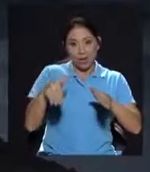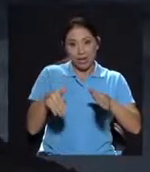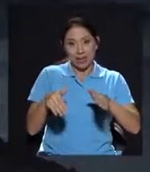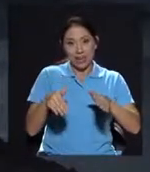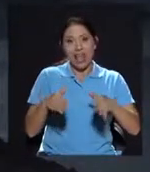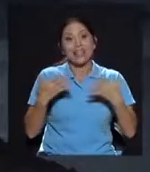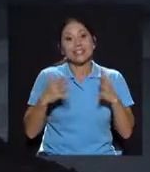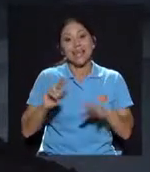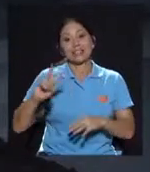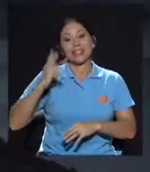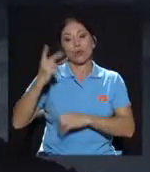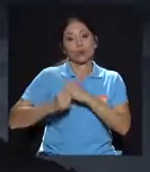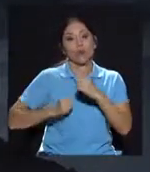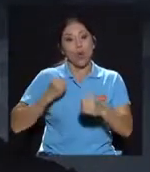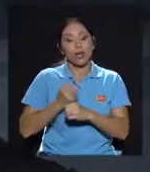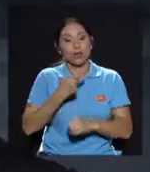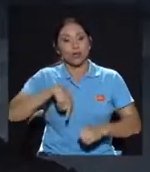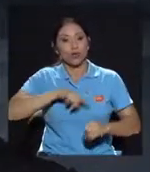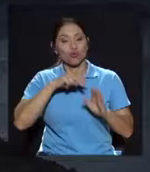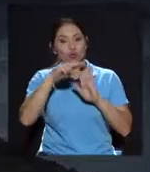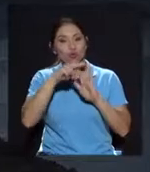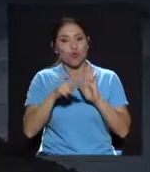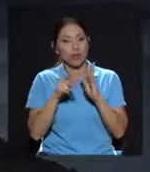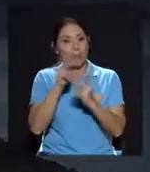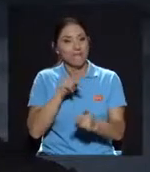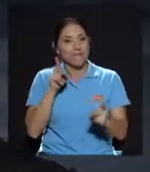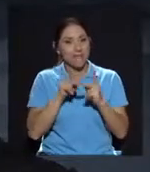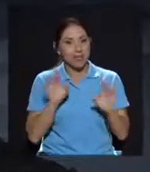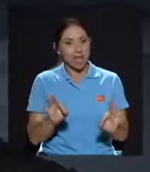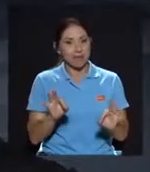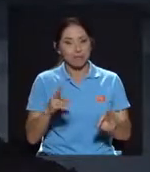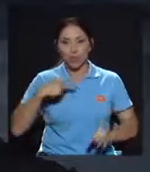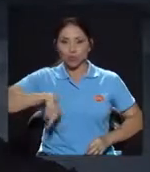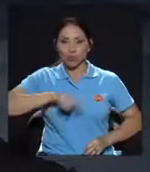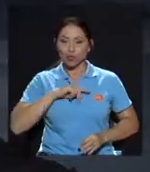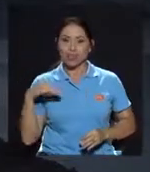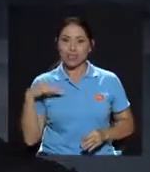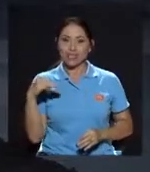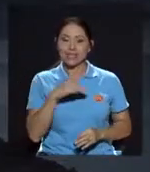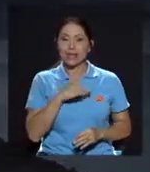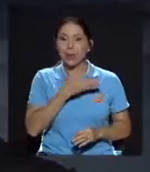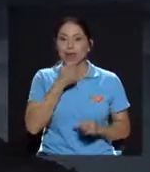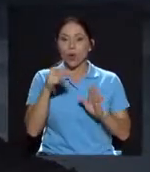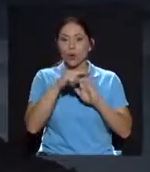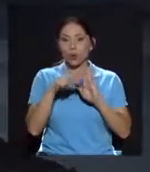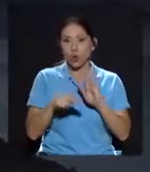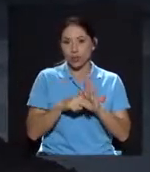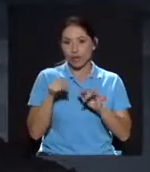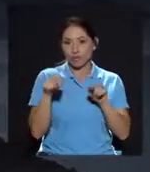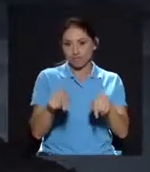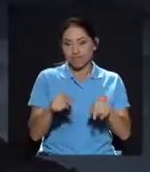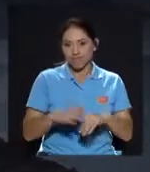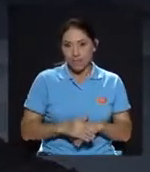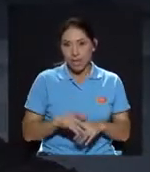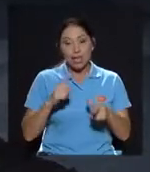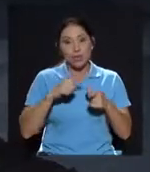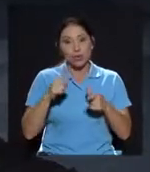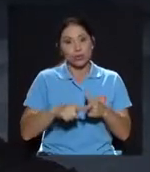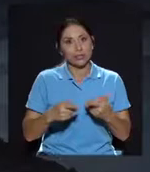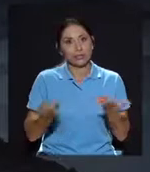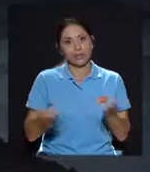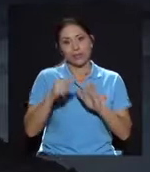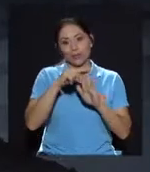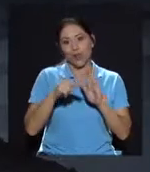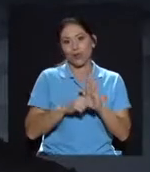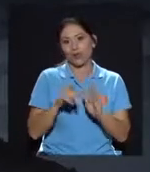segundo año consecutivo tengamos no está perfecto sea tengamos seamos el ministerio que tiene la mejor nota en el índice entonces que es una nota de 100